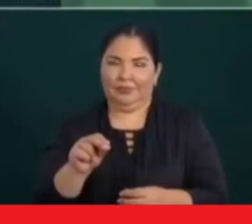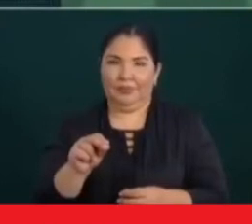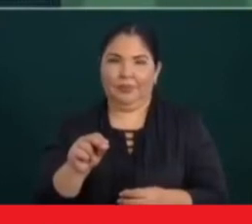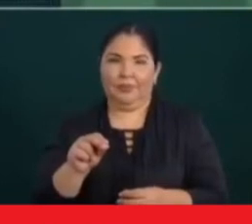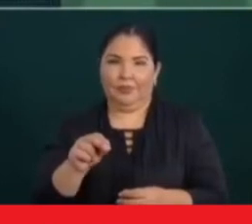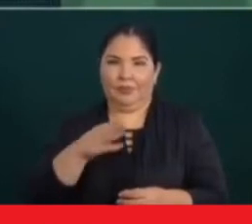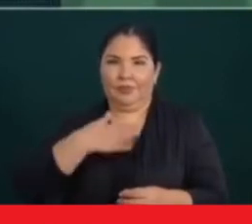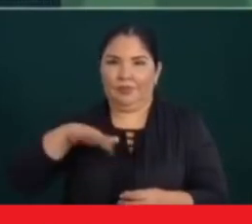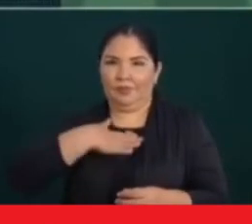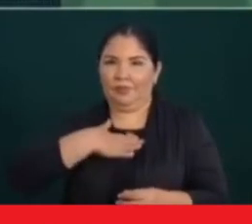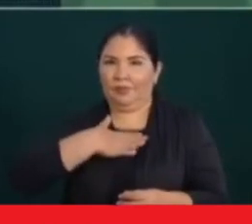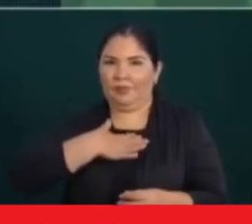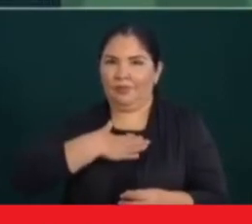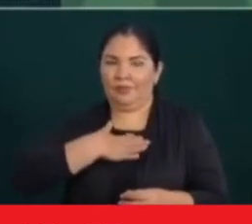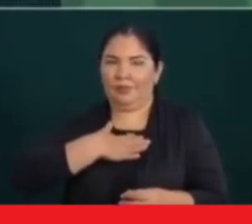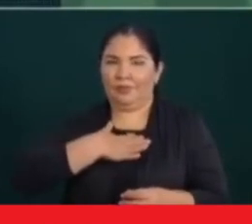Nosotros